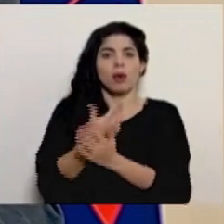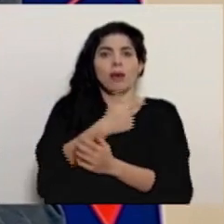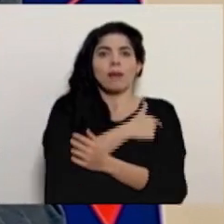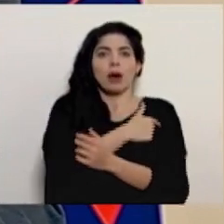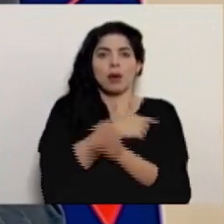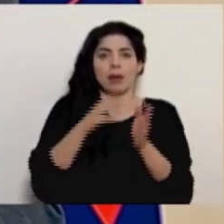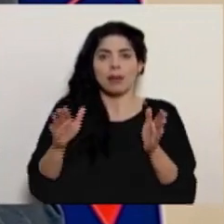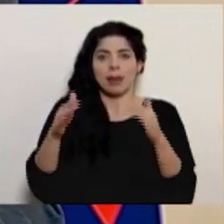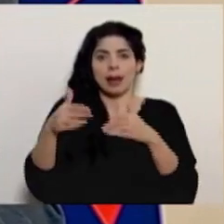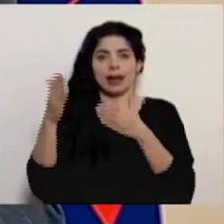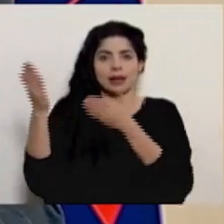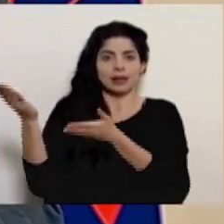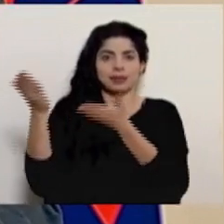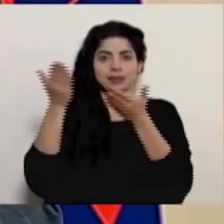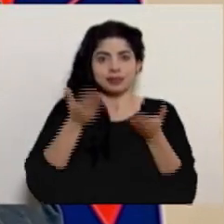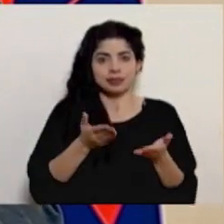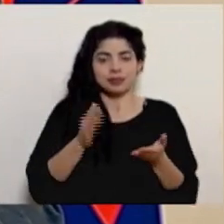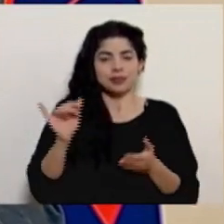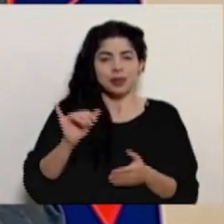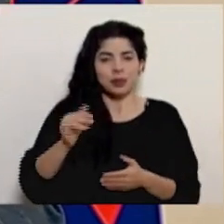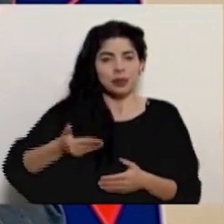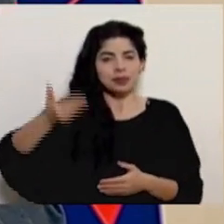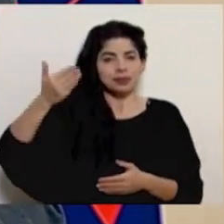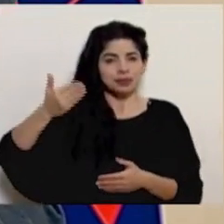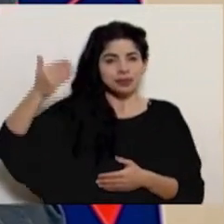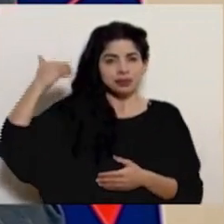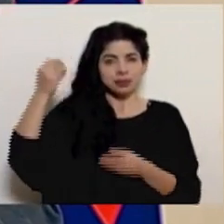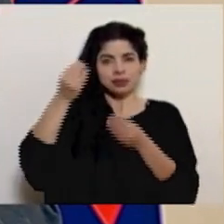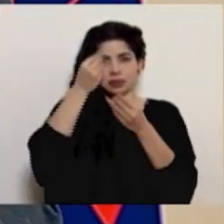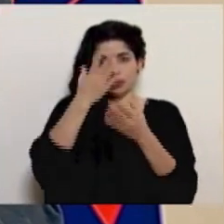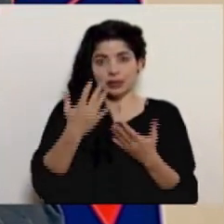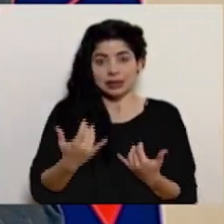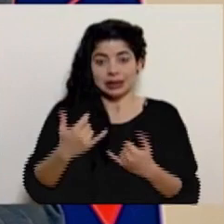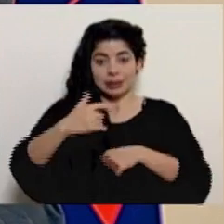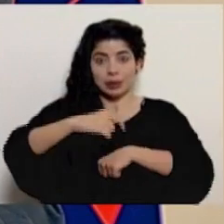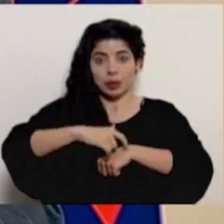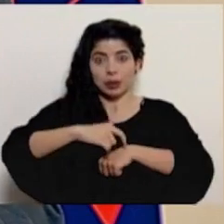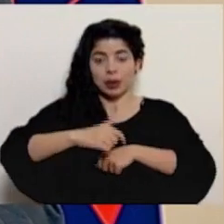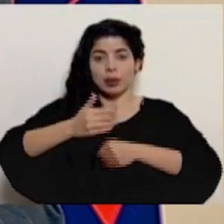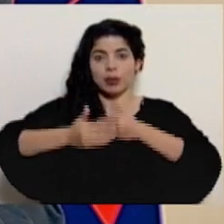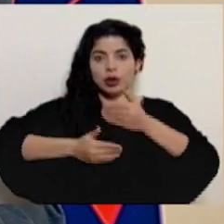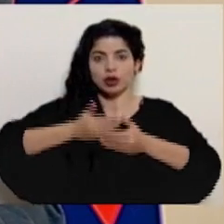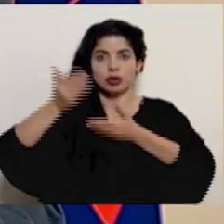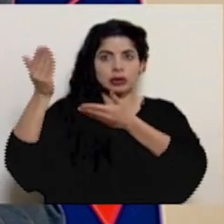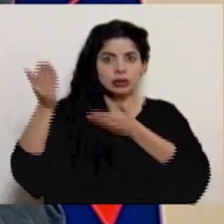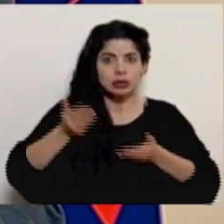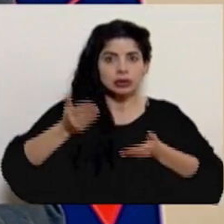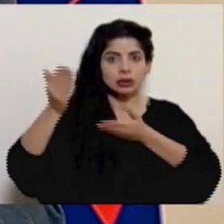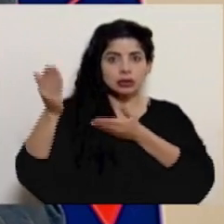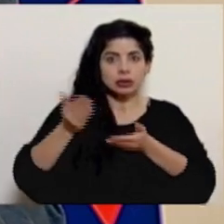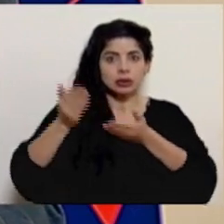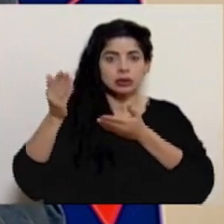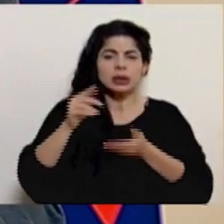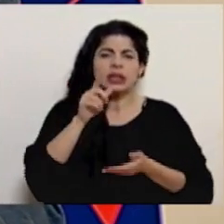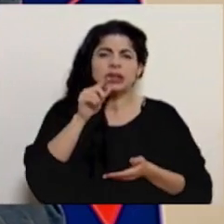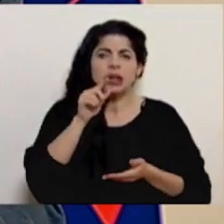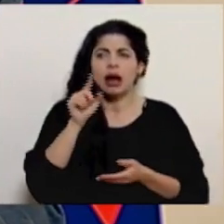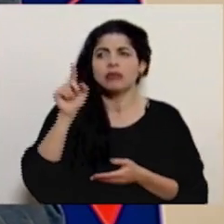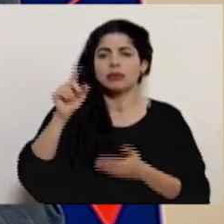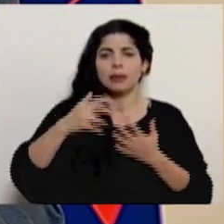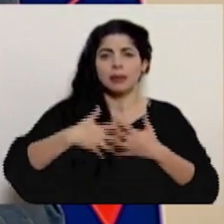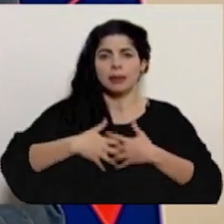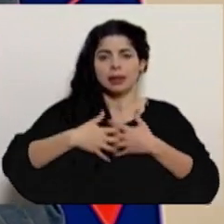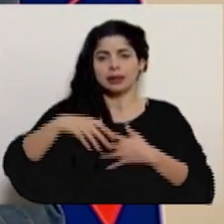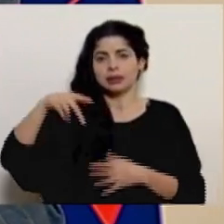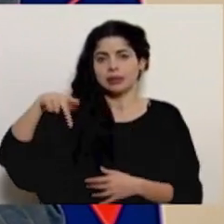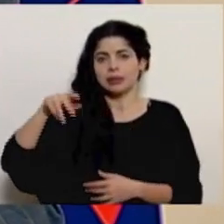vacunas. Como hemos venido mencionando, estamos en este momento en proceso de entrega por parte de la empresa